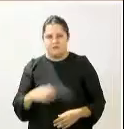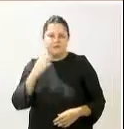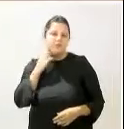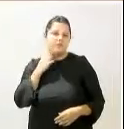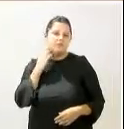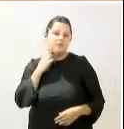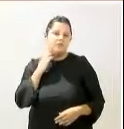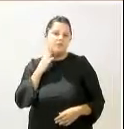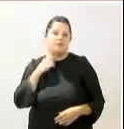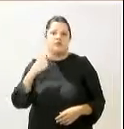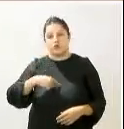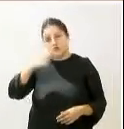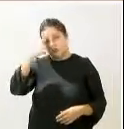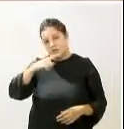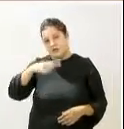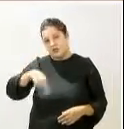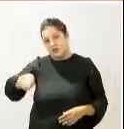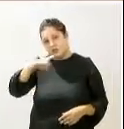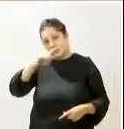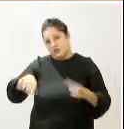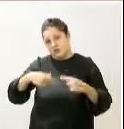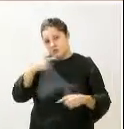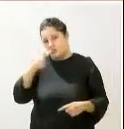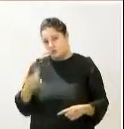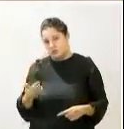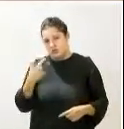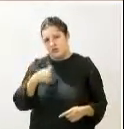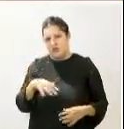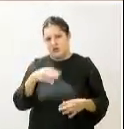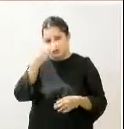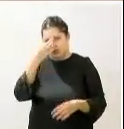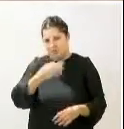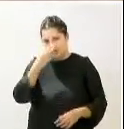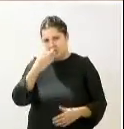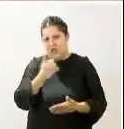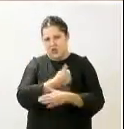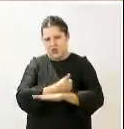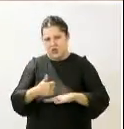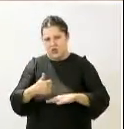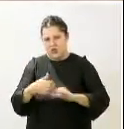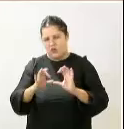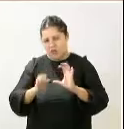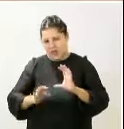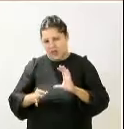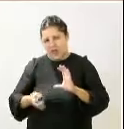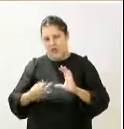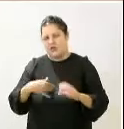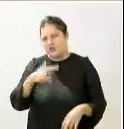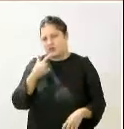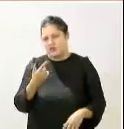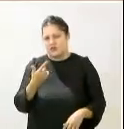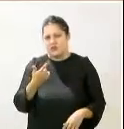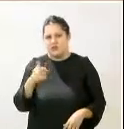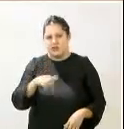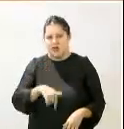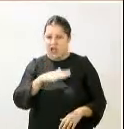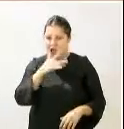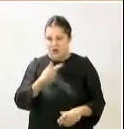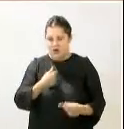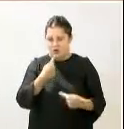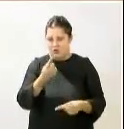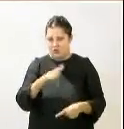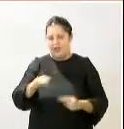que luego intervendrán, sobre todo a raíz de una enmienda del Grupo Ciudadanos a la que no voy a hacer referencia en este momento, responderé en su